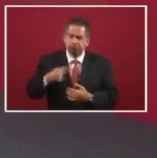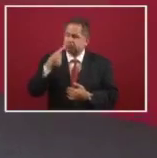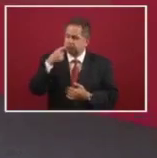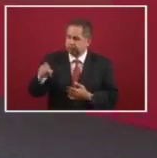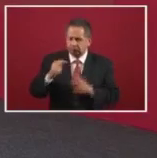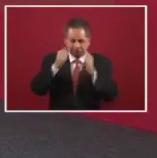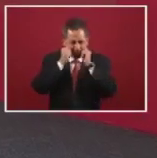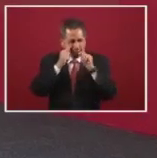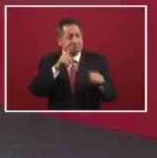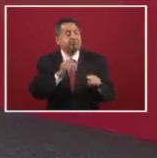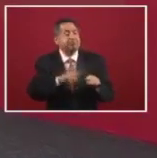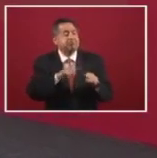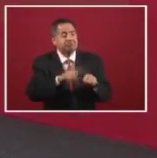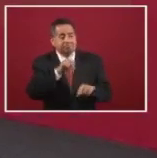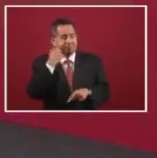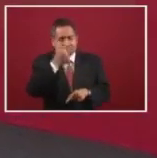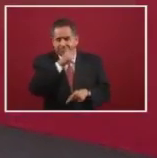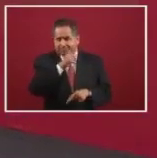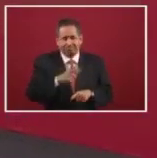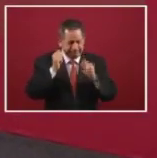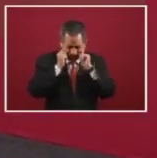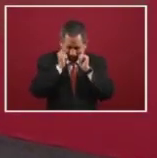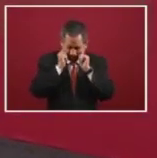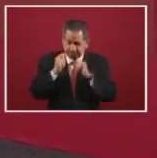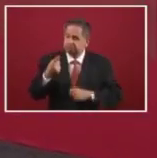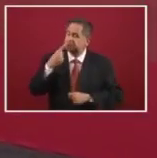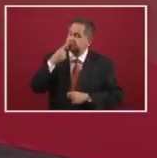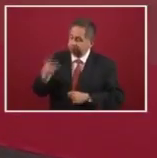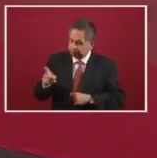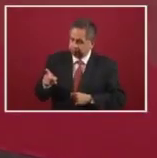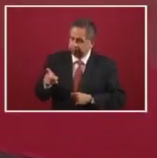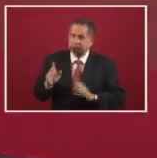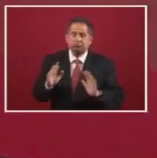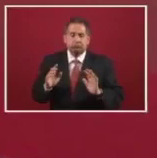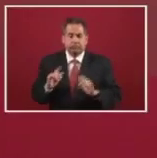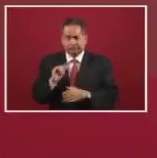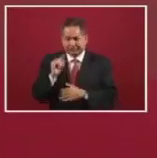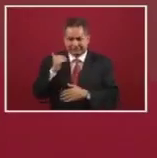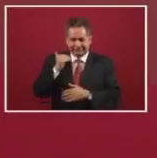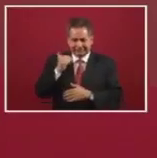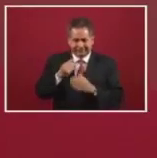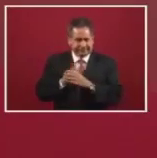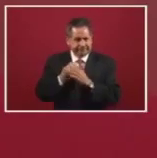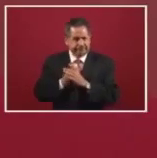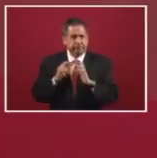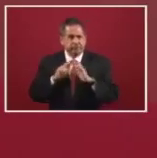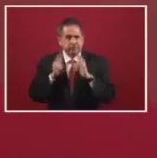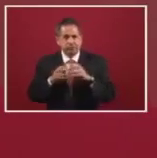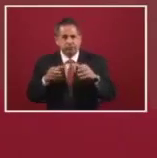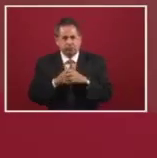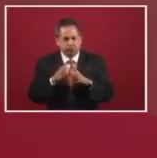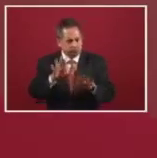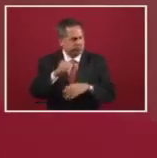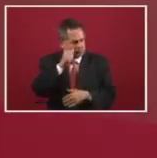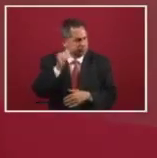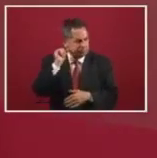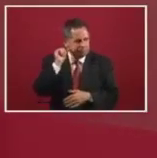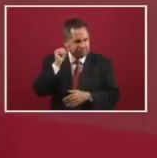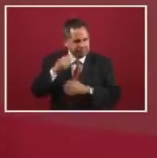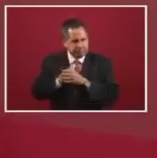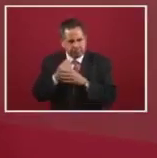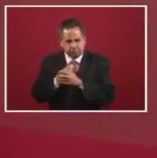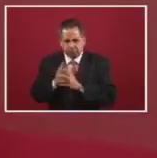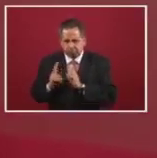sea quien sea. Acabo de tener una reunión, bueno, ayer,